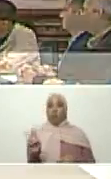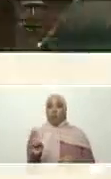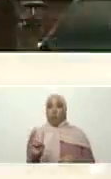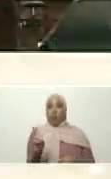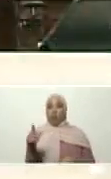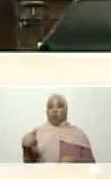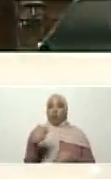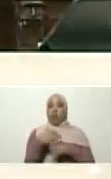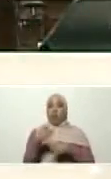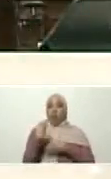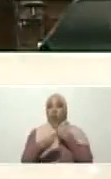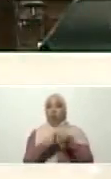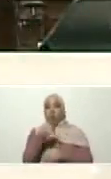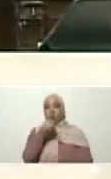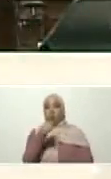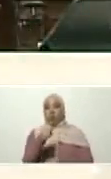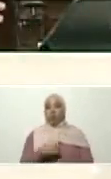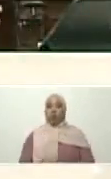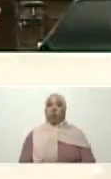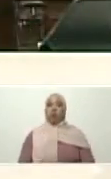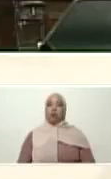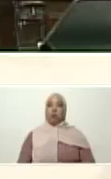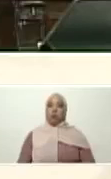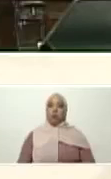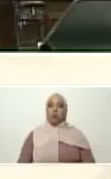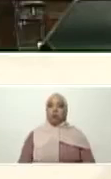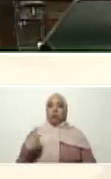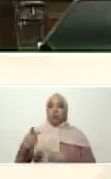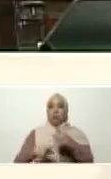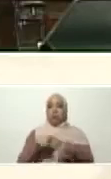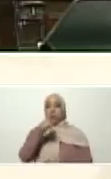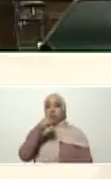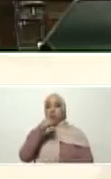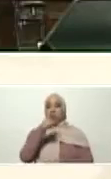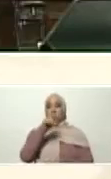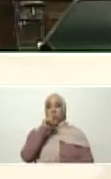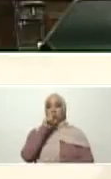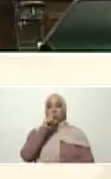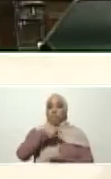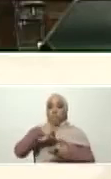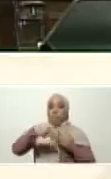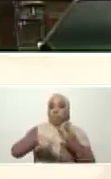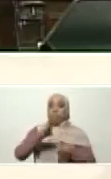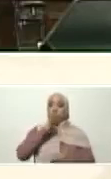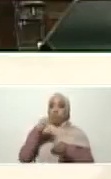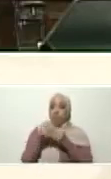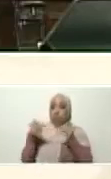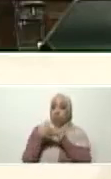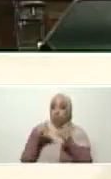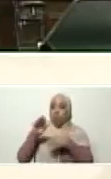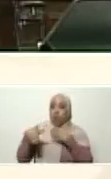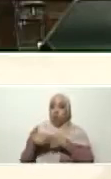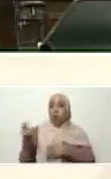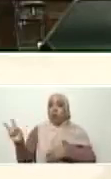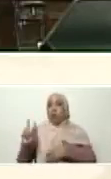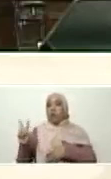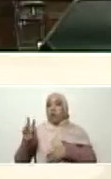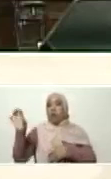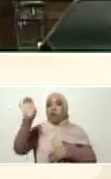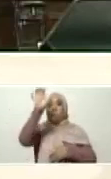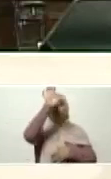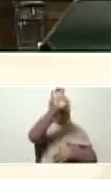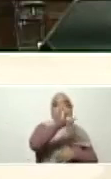hay aquello, hay esto. Pongan la plata, porque la plata la tienen. Y la plata que tienen ellos es plata de todo el país. La